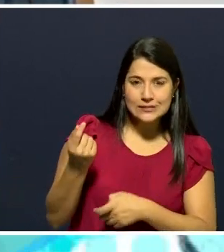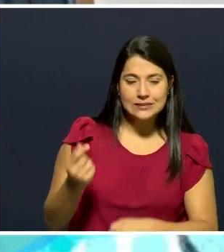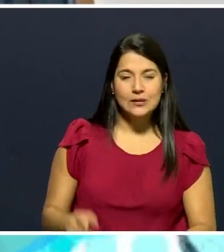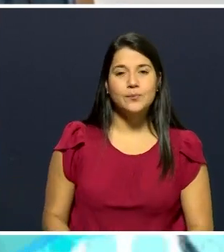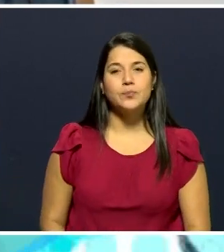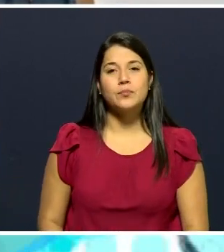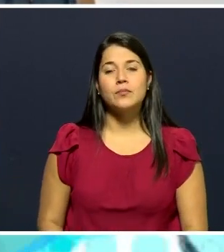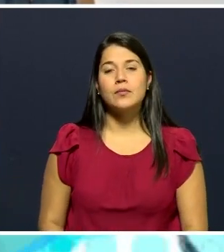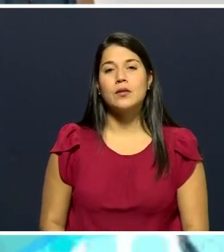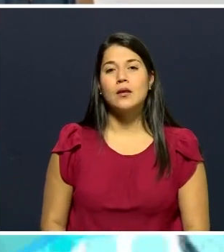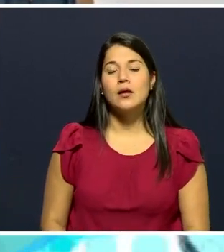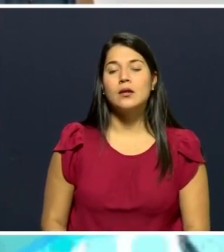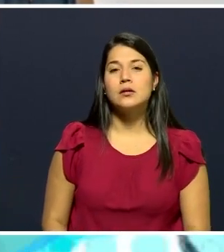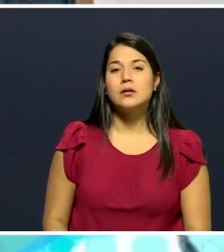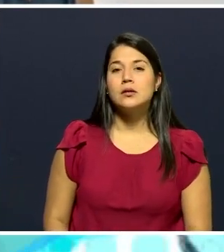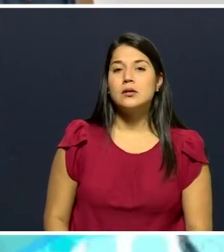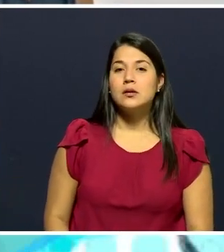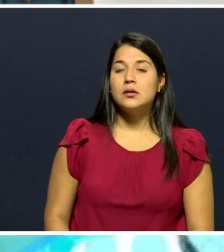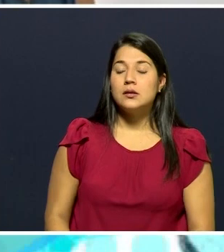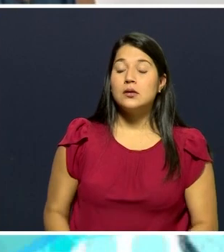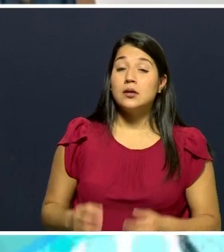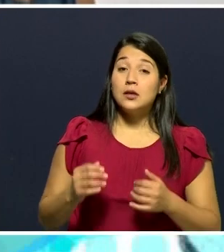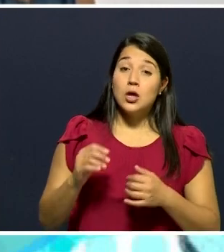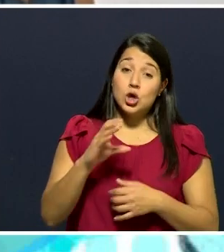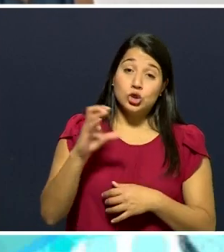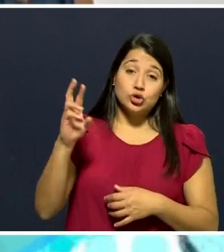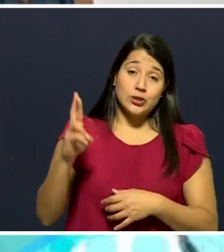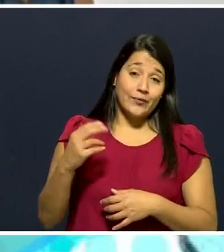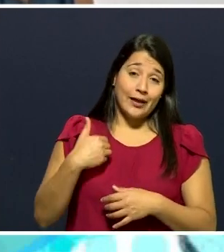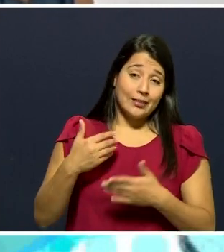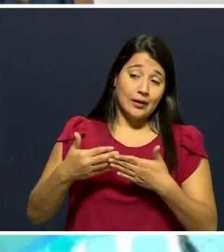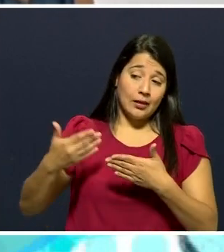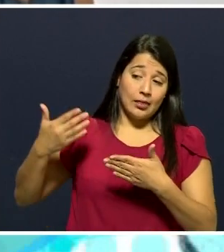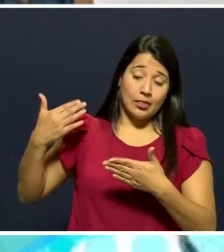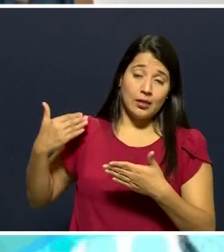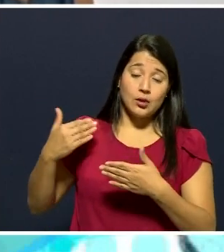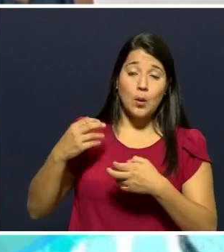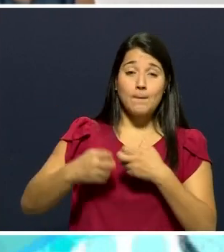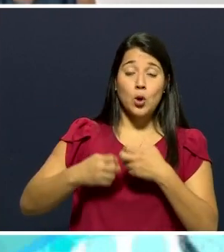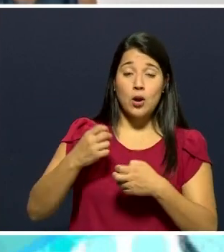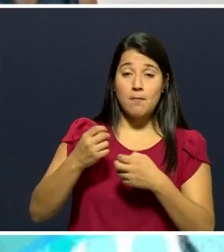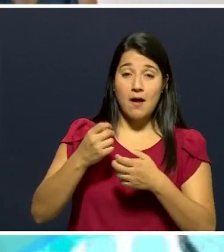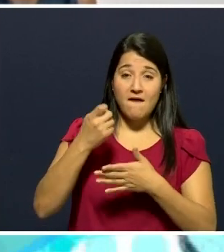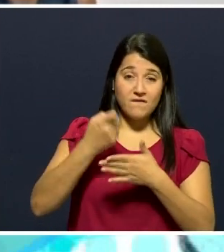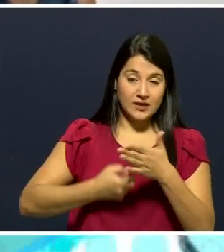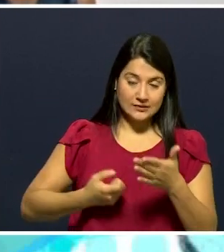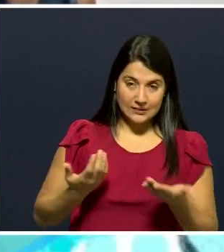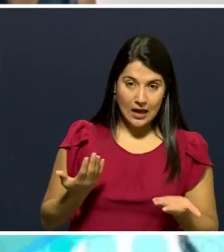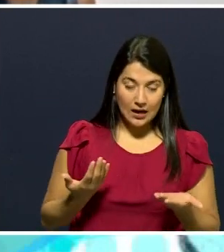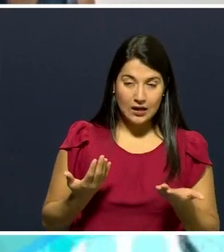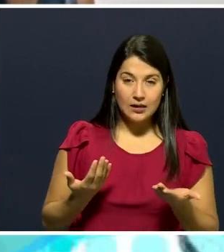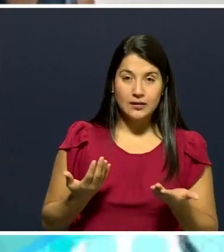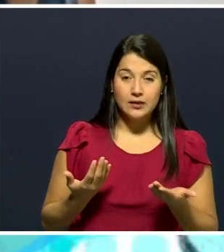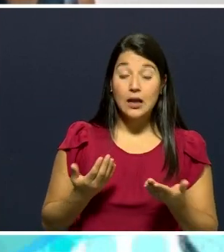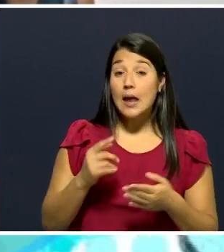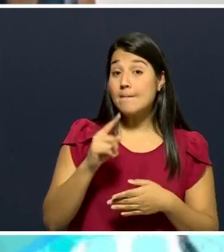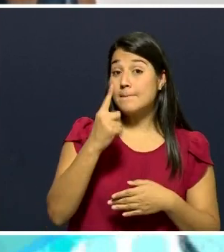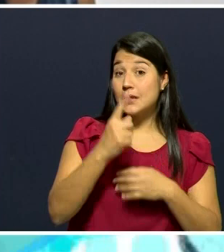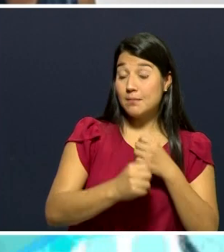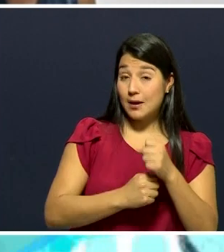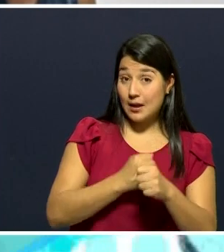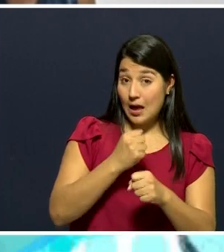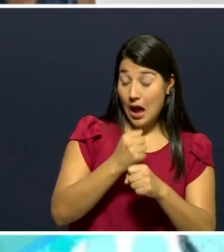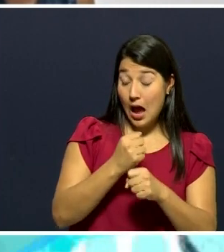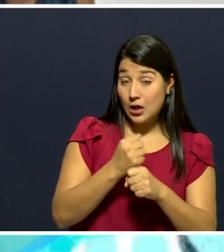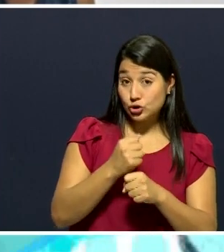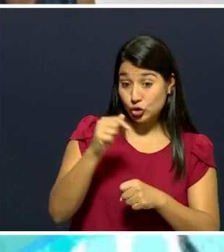Costa Rica además viene de una situación, de una crisis fiscal que ha provocado, bueno, provocó que el primer año, la primera legislatura